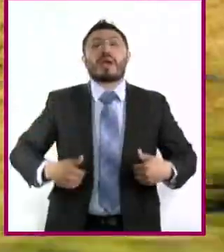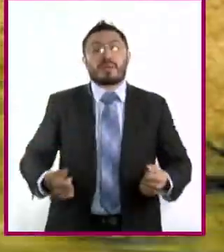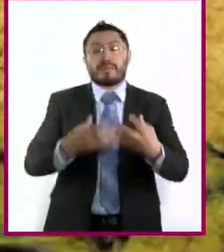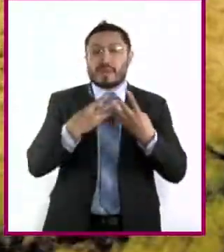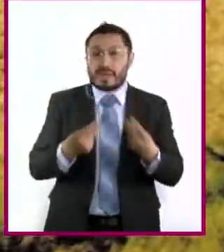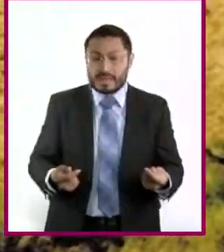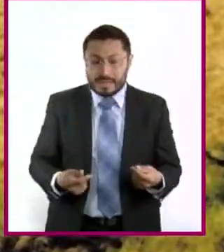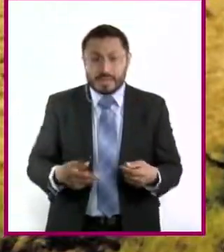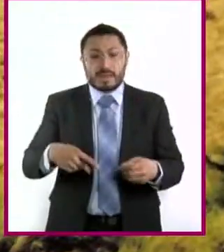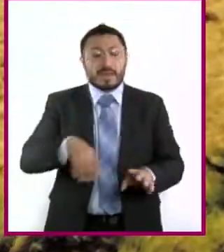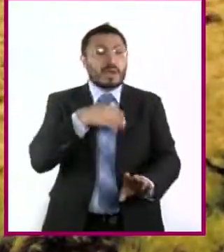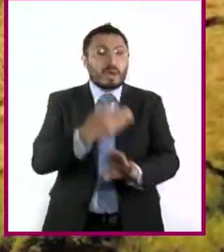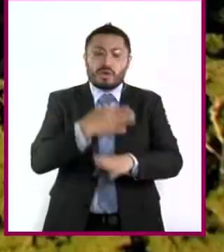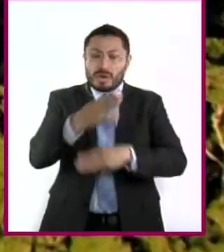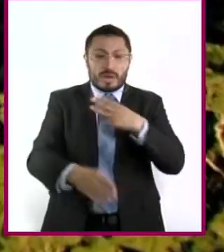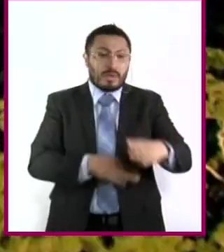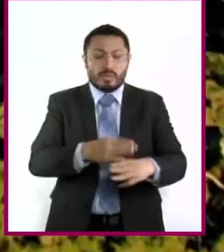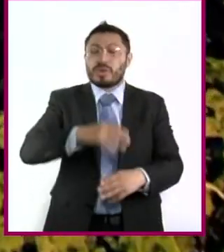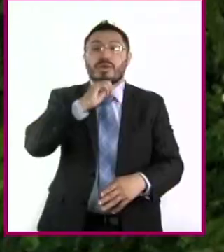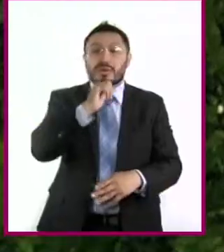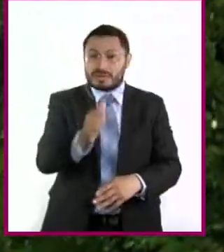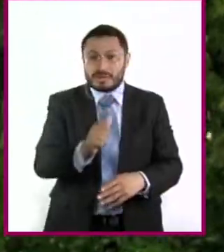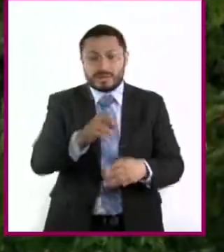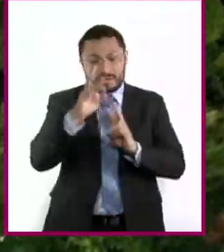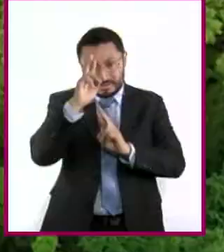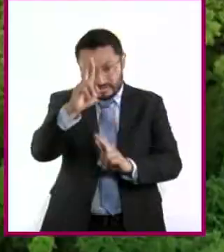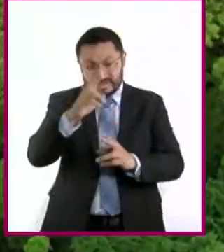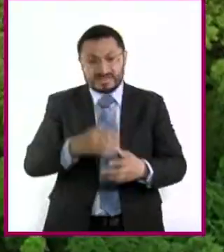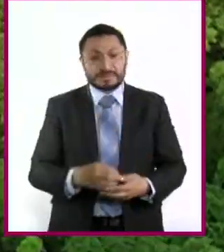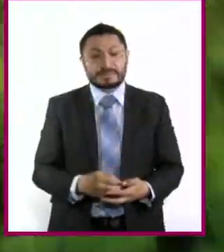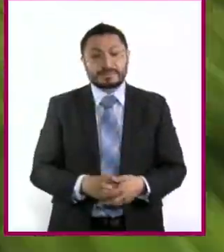nuestros ecosistemas y la biodiversidad.